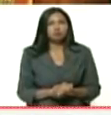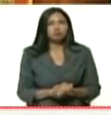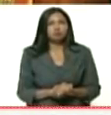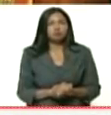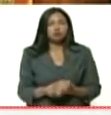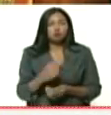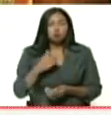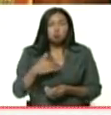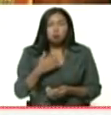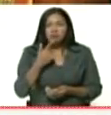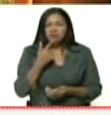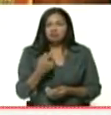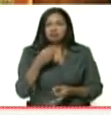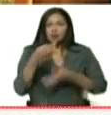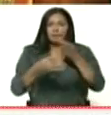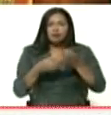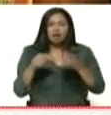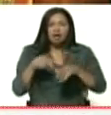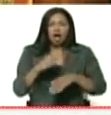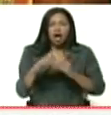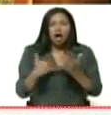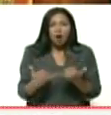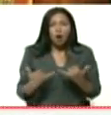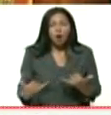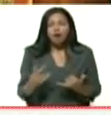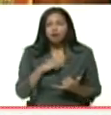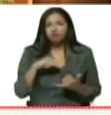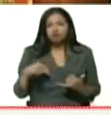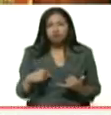Yo puedo decir que estamos en este momento,